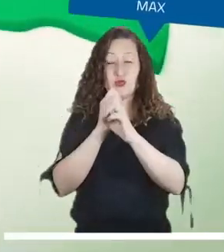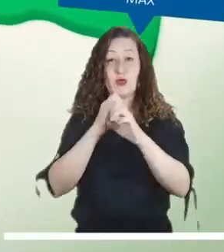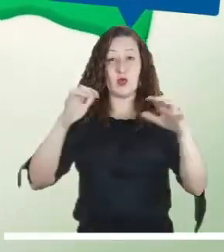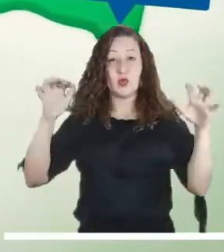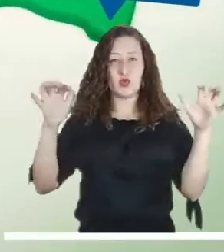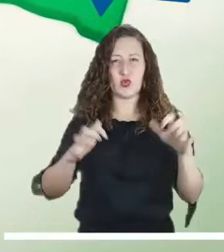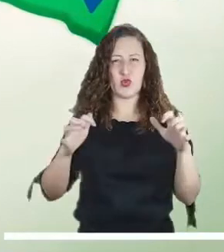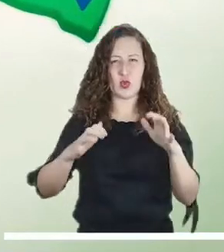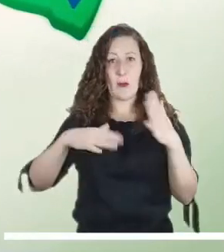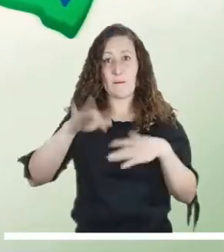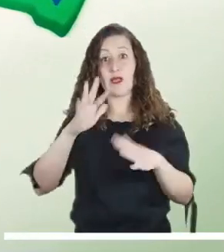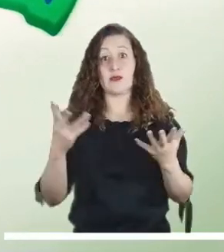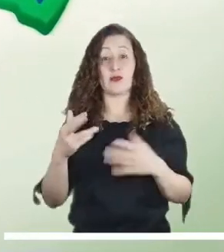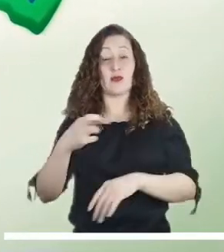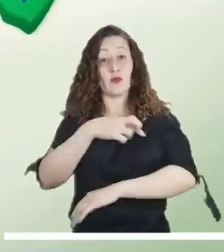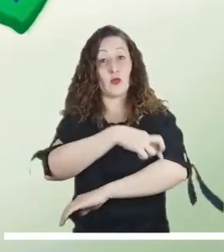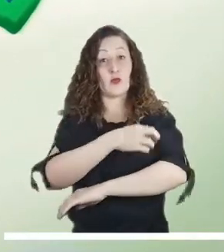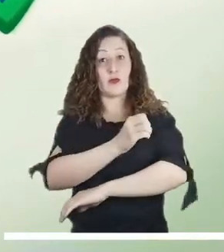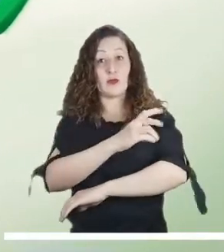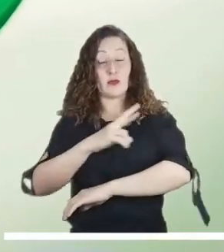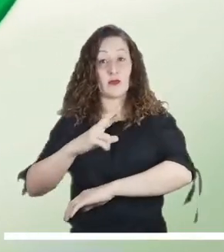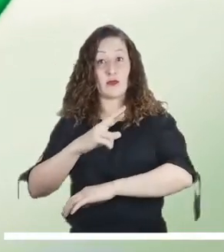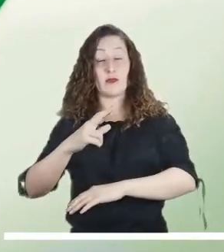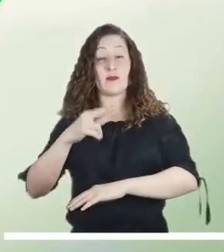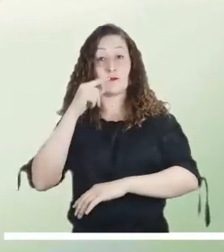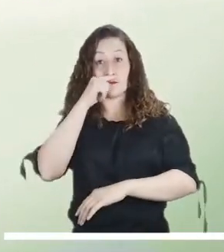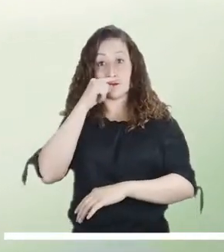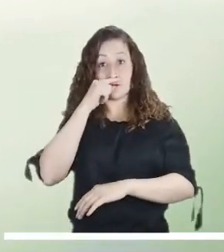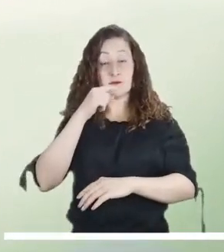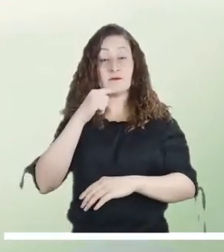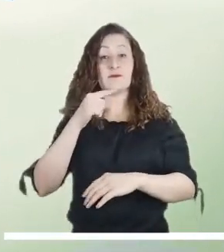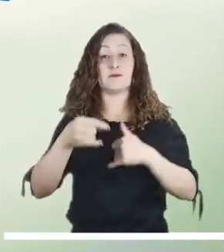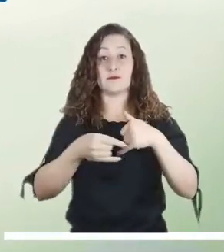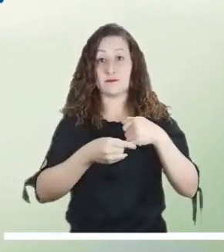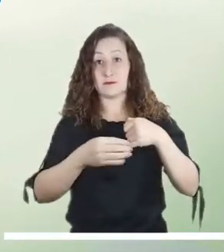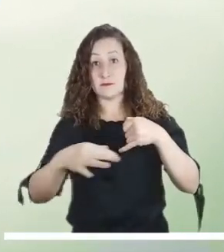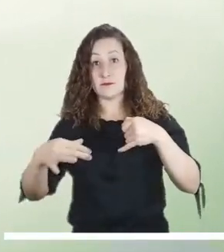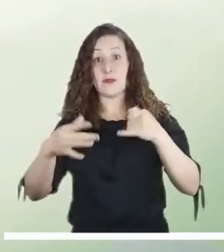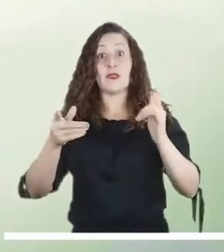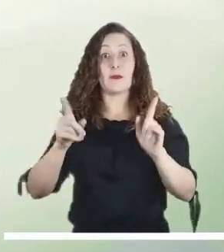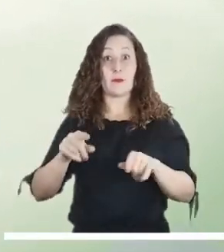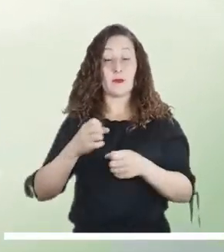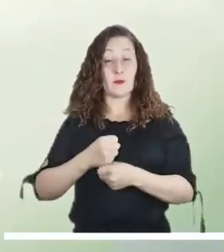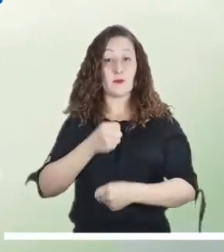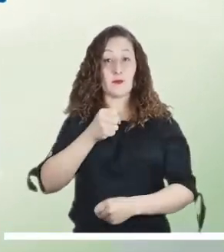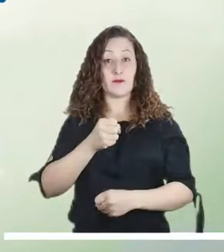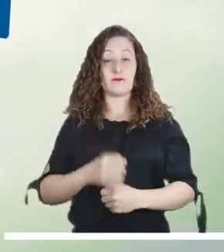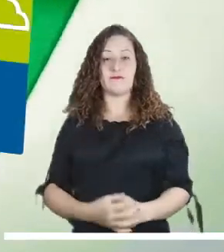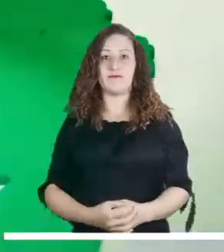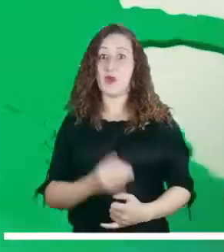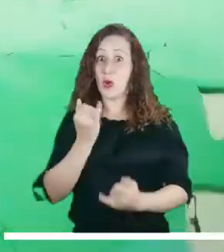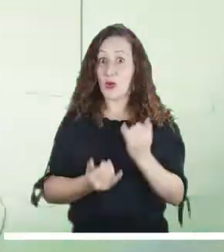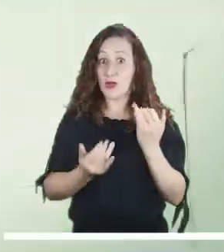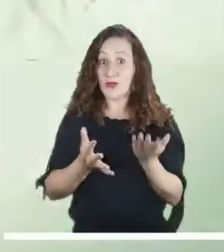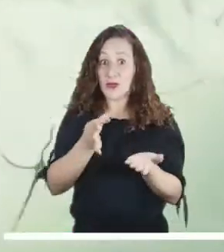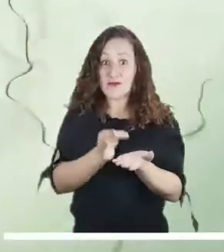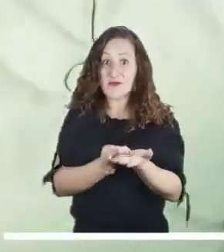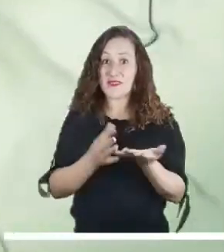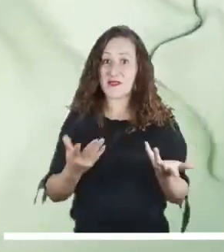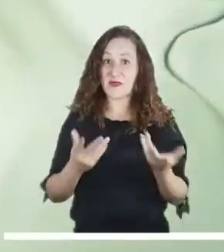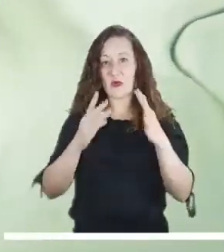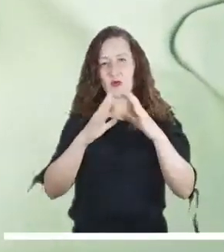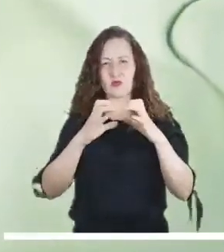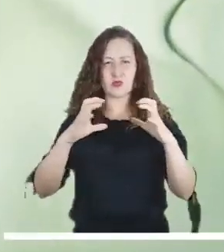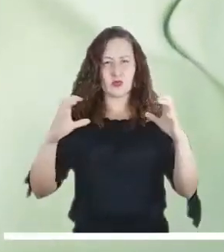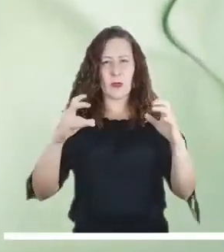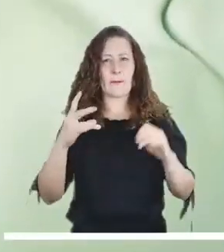las lluvias más intensas se podrían presentar en el oriente de Putumayo, Amazonas, Guainía, así como en puntos de Vaupés. Finalmente,